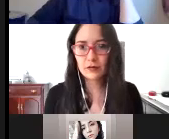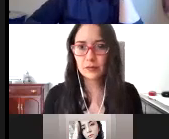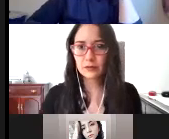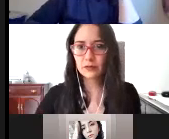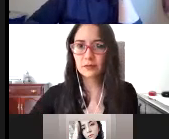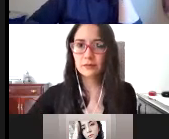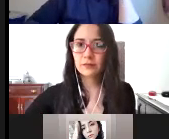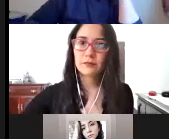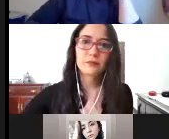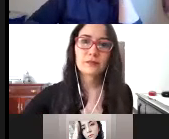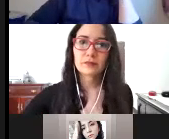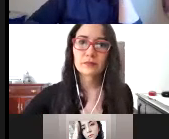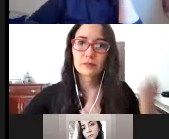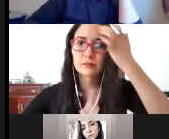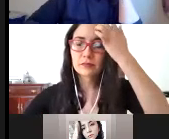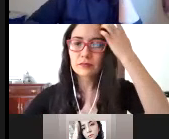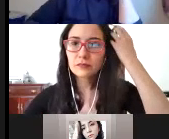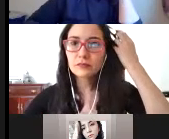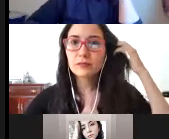¿Alguna otra pregunta?